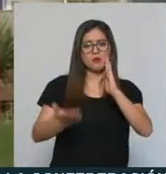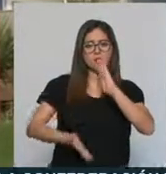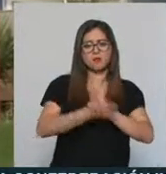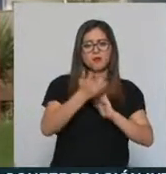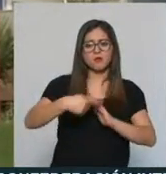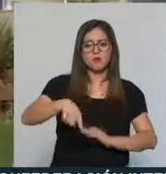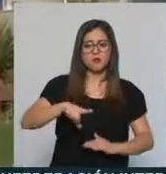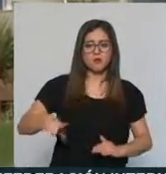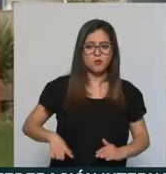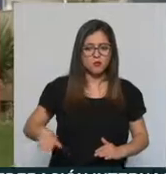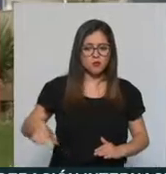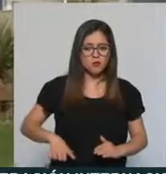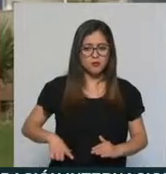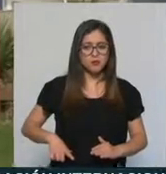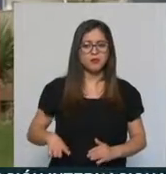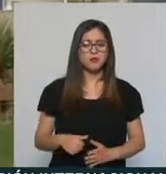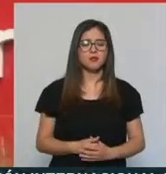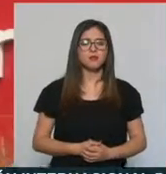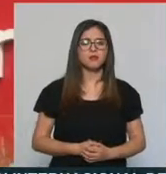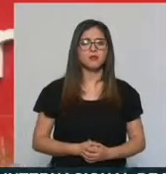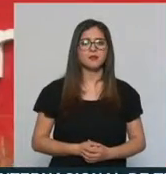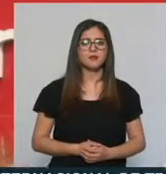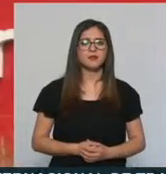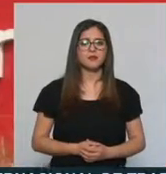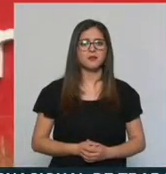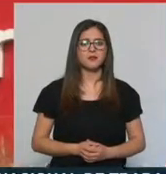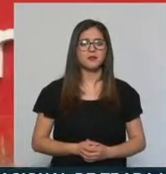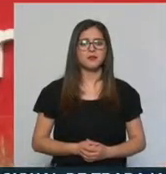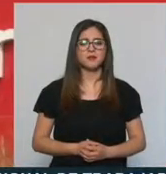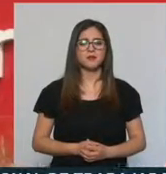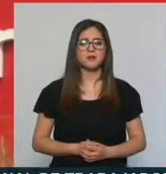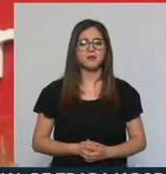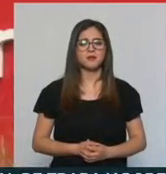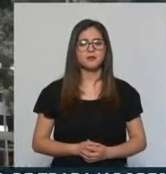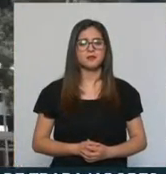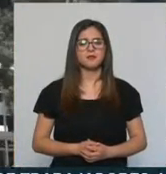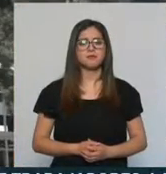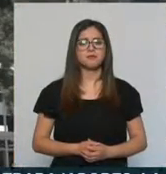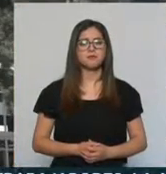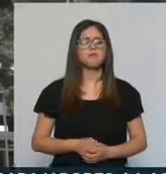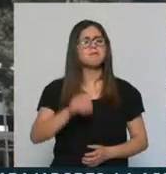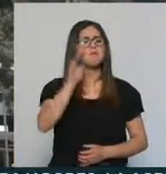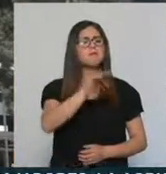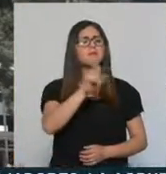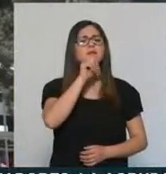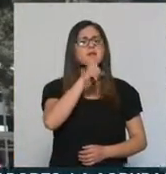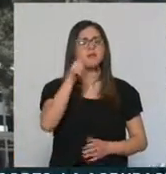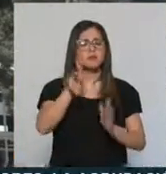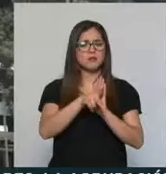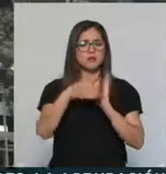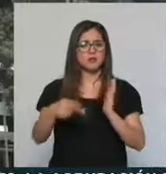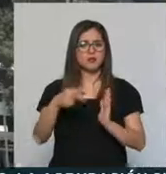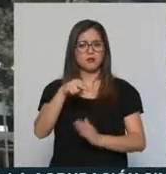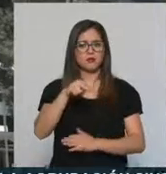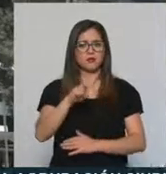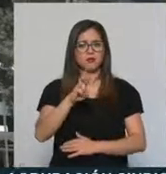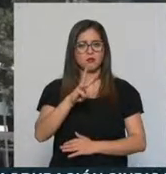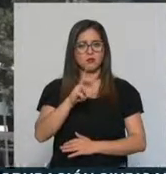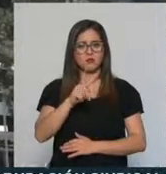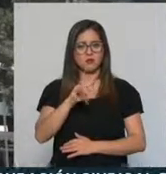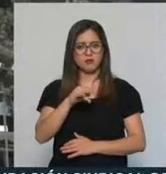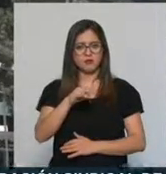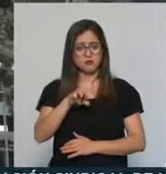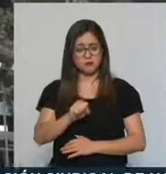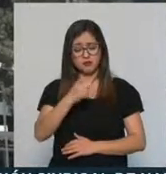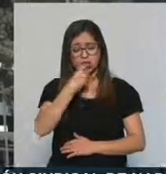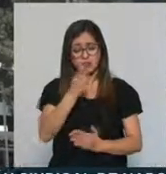diferentes niveles. José Luis, tal y como lo mencionas, el New York Times publica en un artículo que existen solamente 2 países